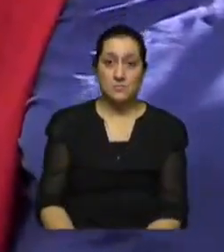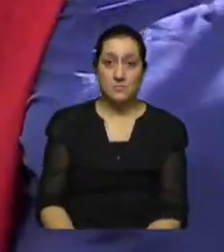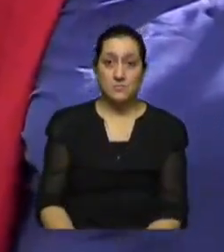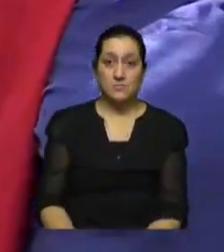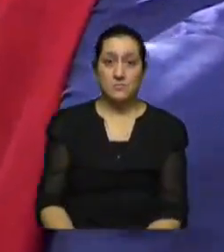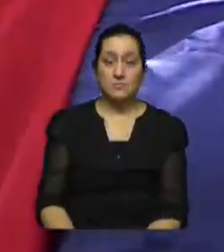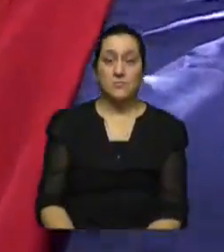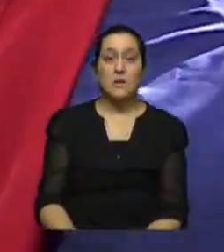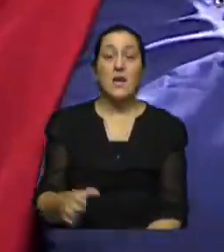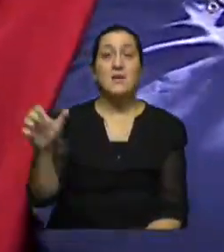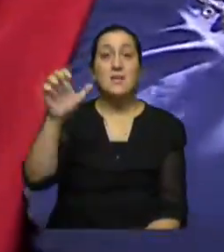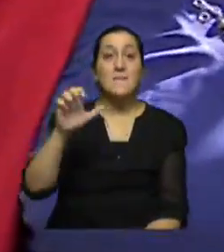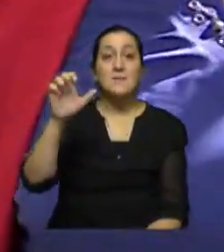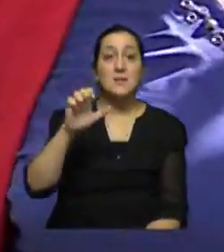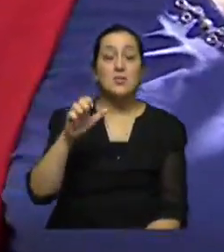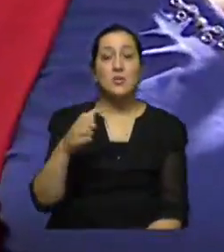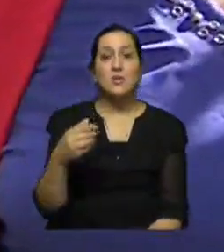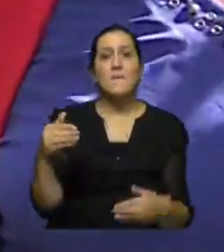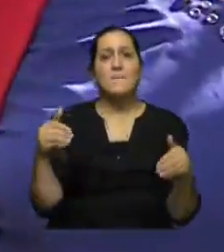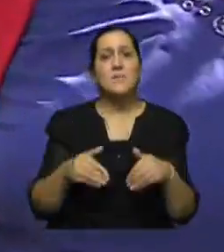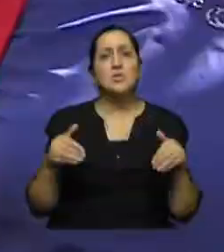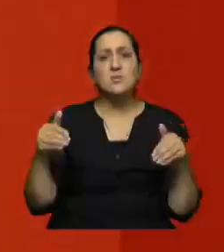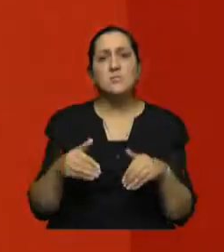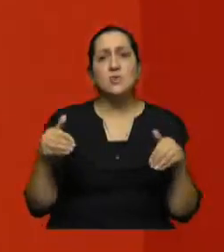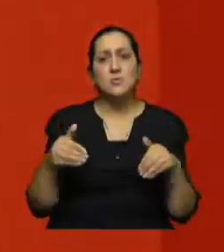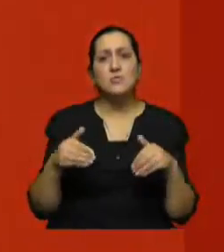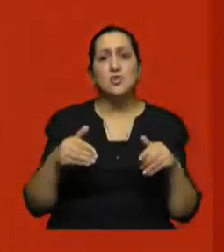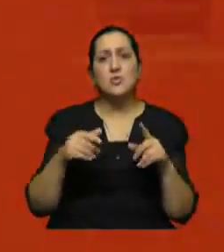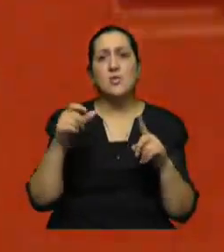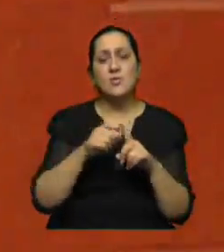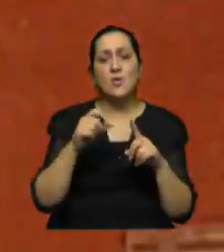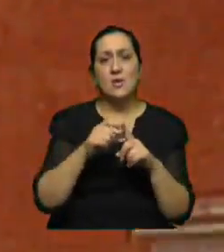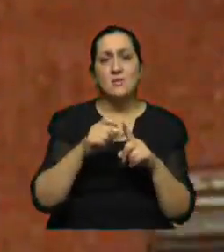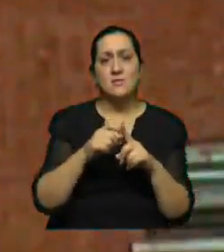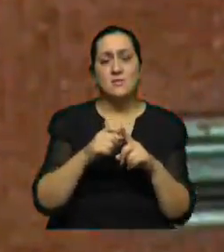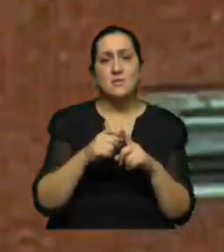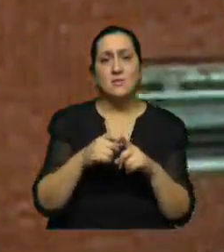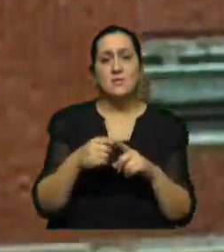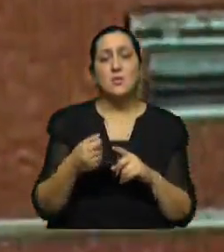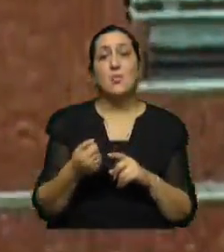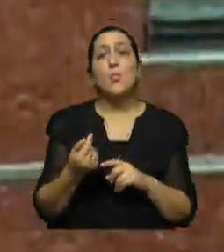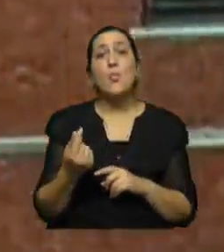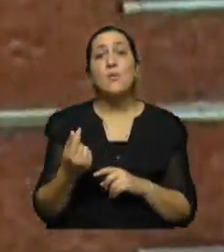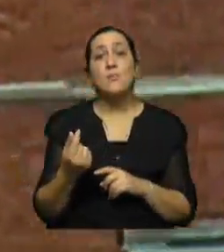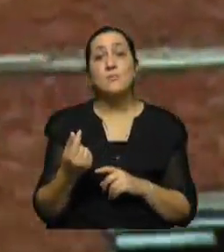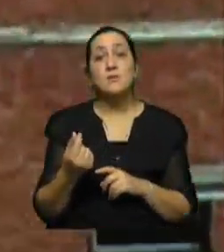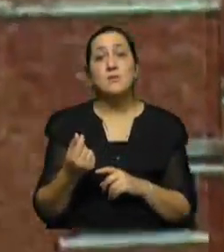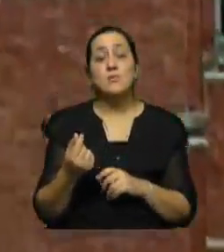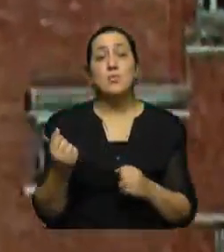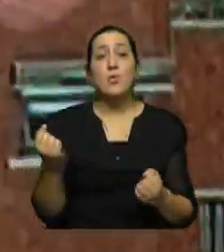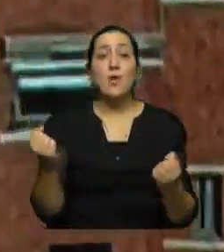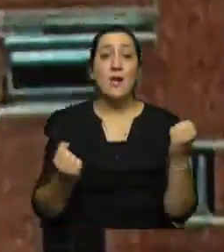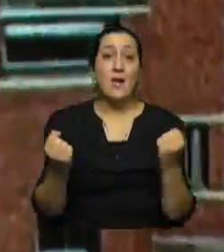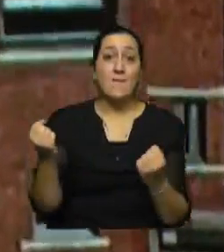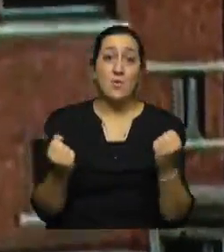a esos señores empresarios que depositan millones y millones y millones y millones y millones de dólares en el exterior. ¿Cuánto les puede salir unos camiones de